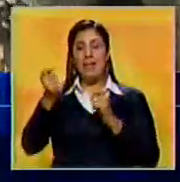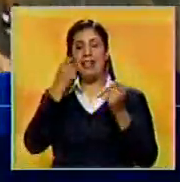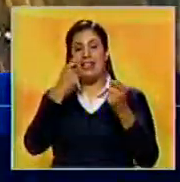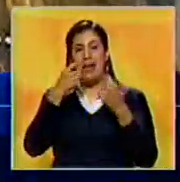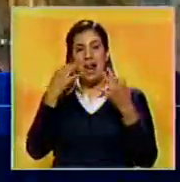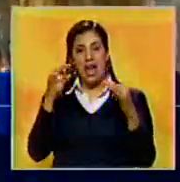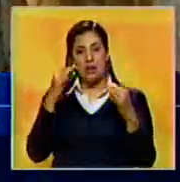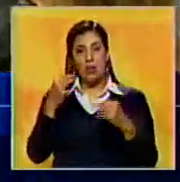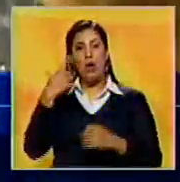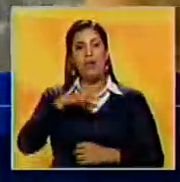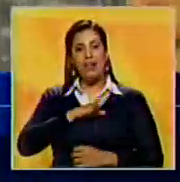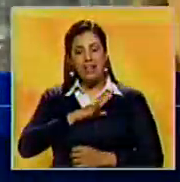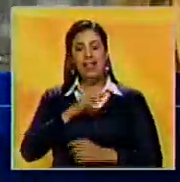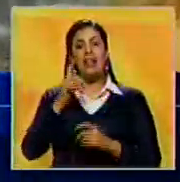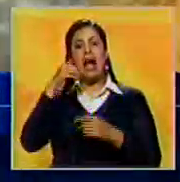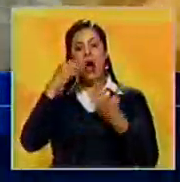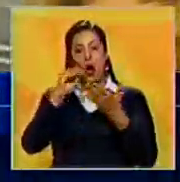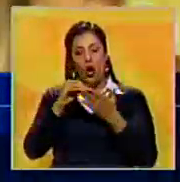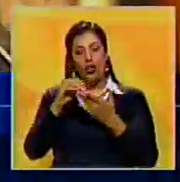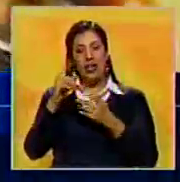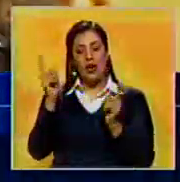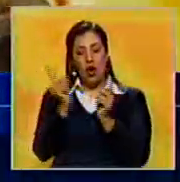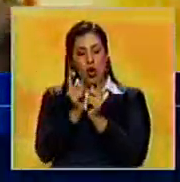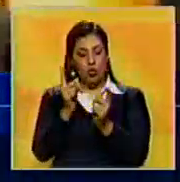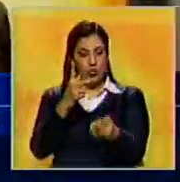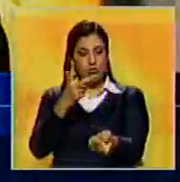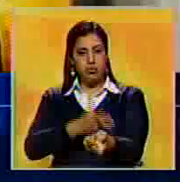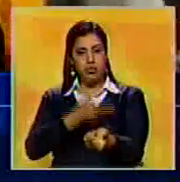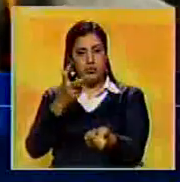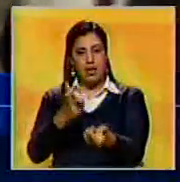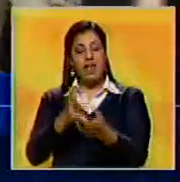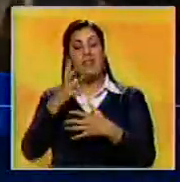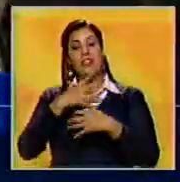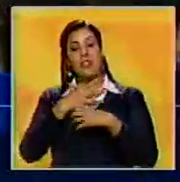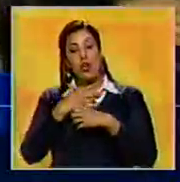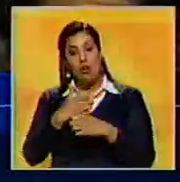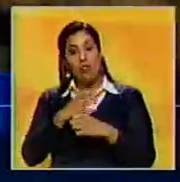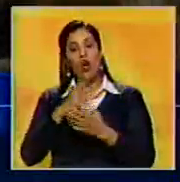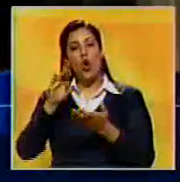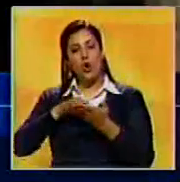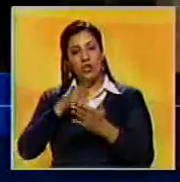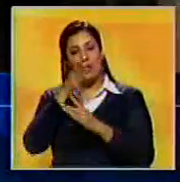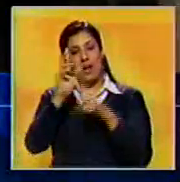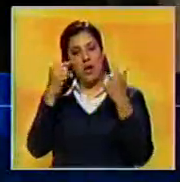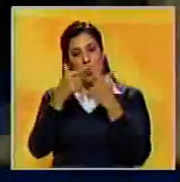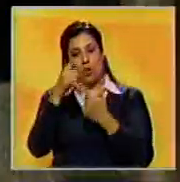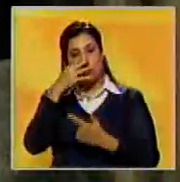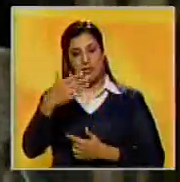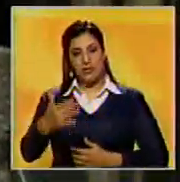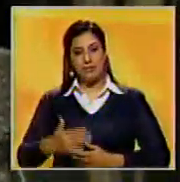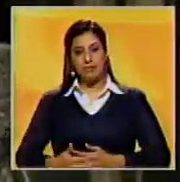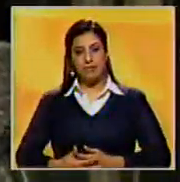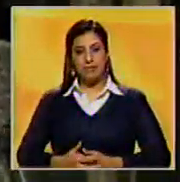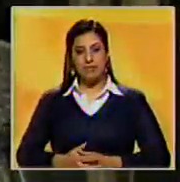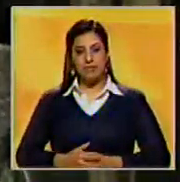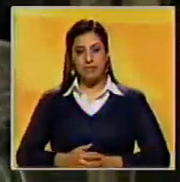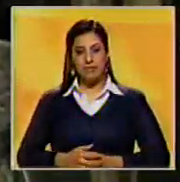terapias naturales, ella será sometida a un ciclo corto de radioterapia y confía en poder regresar a los escenarios este año.